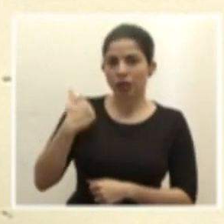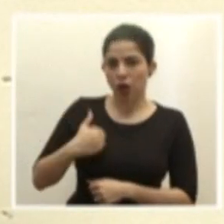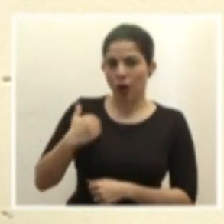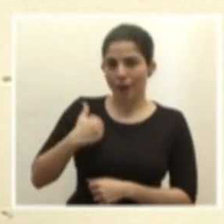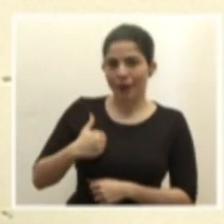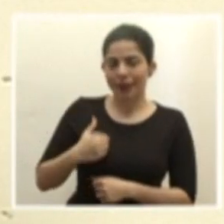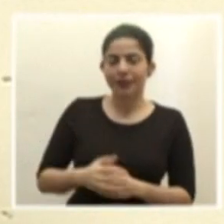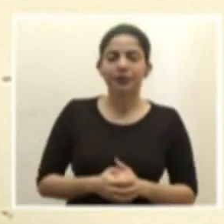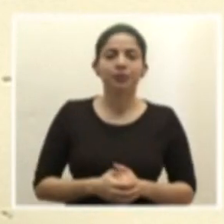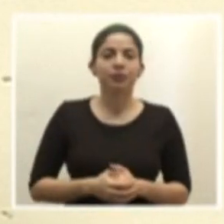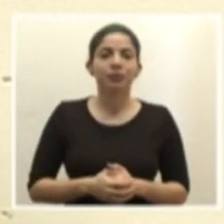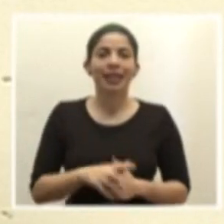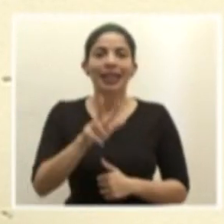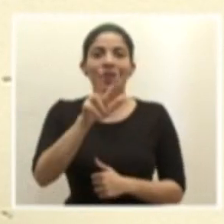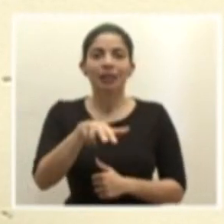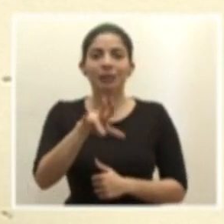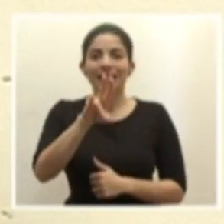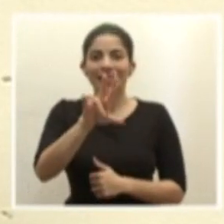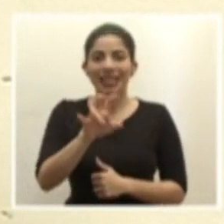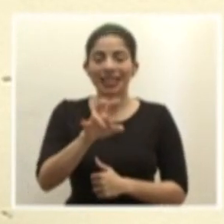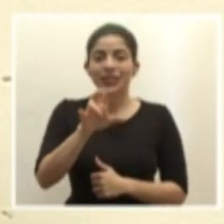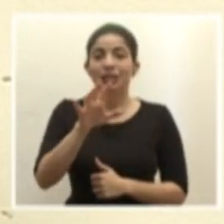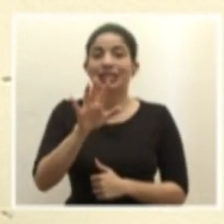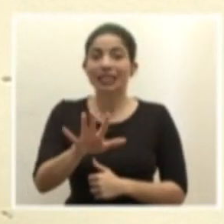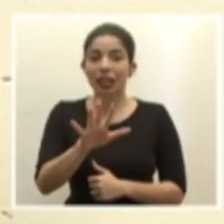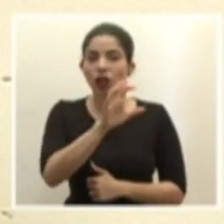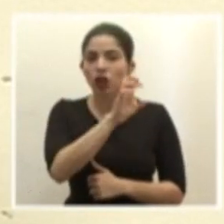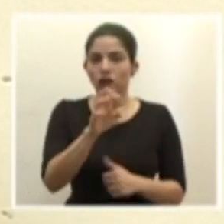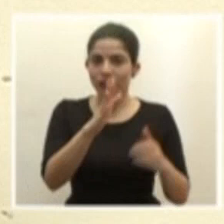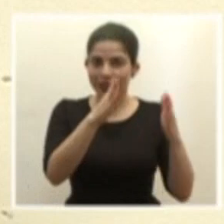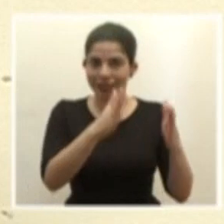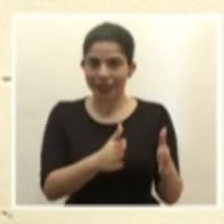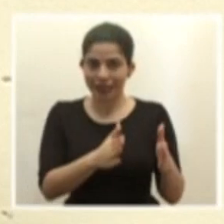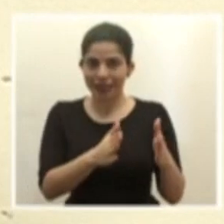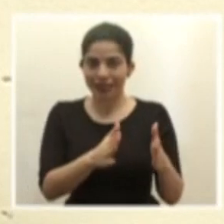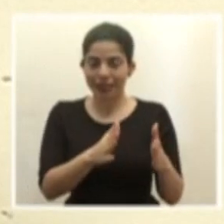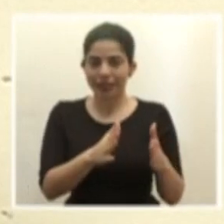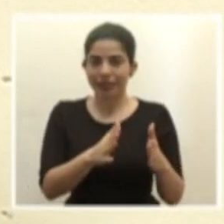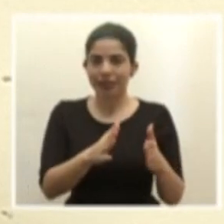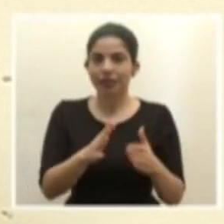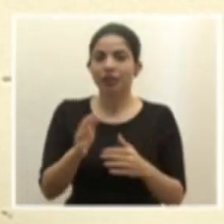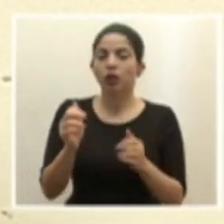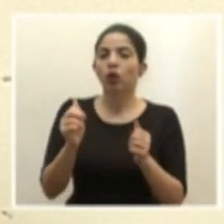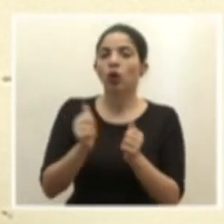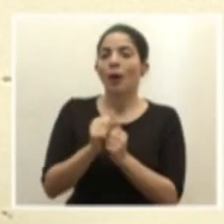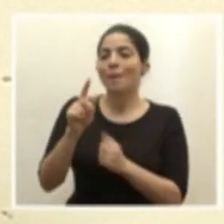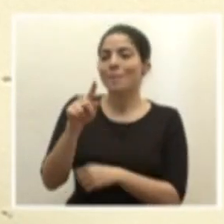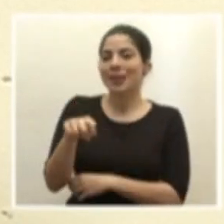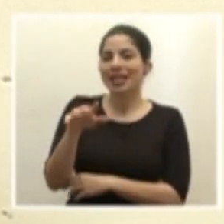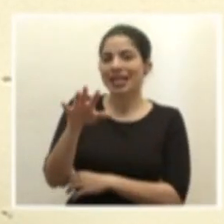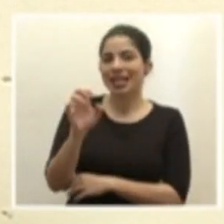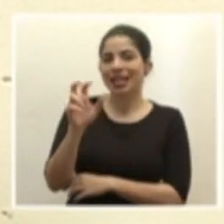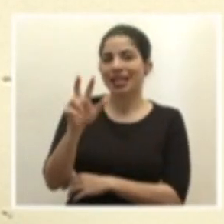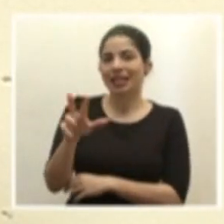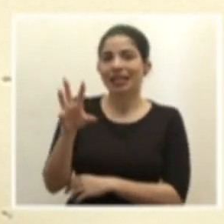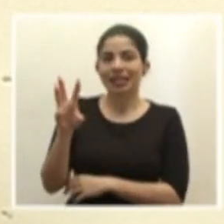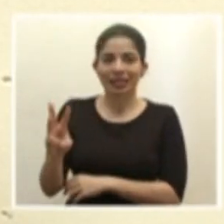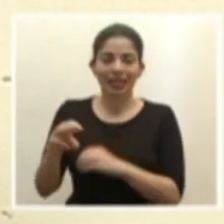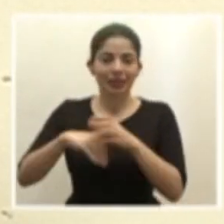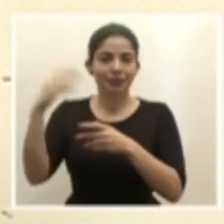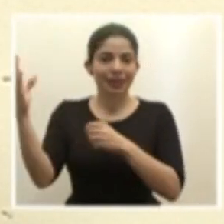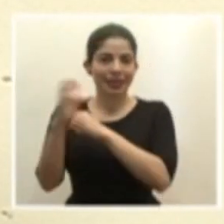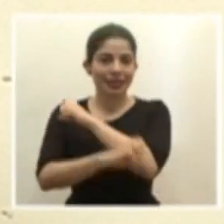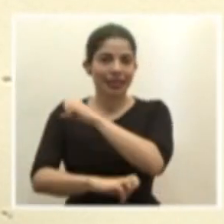hombres y 3.705 que son costarricenses, con 1.536 que